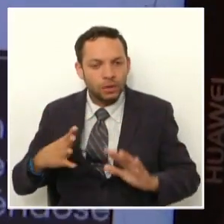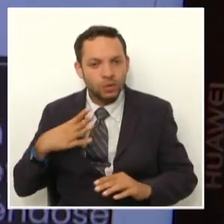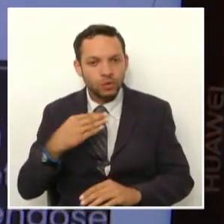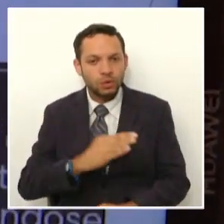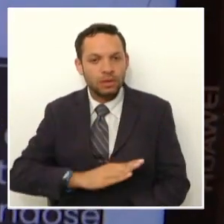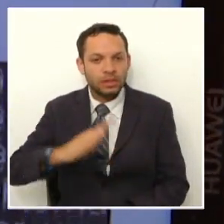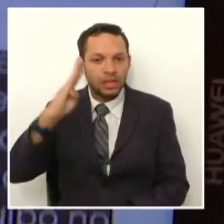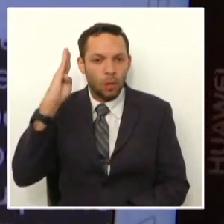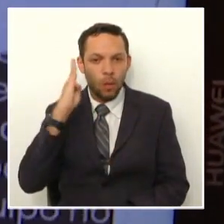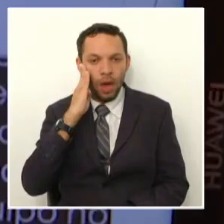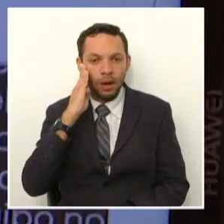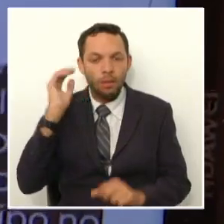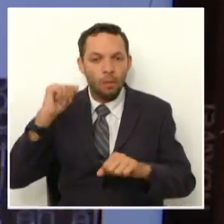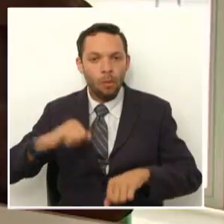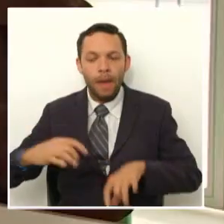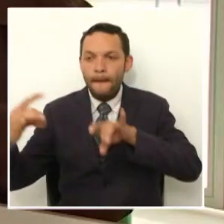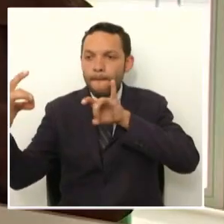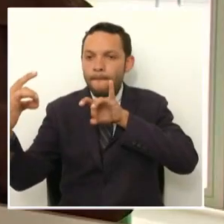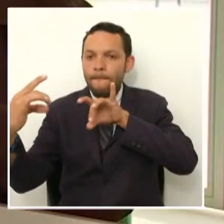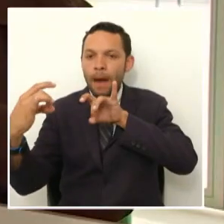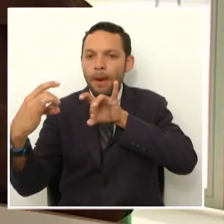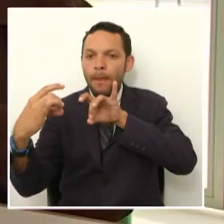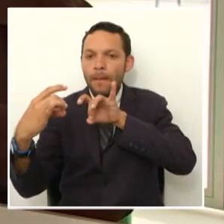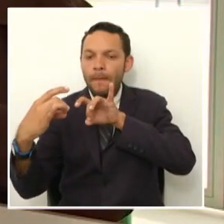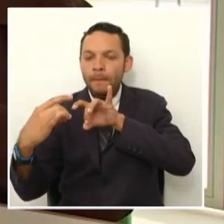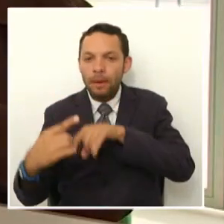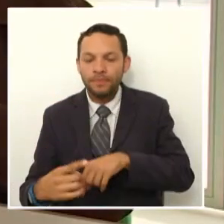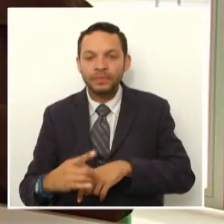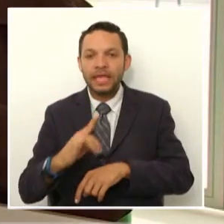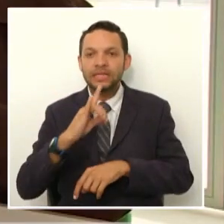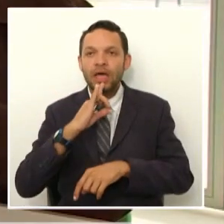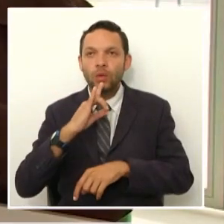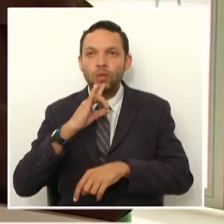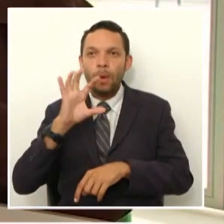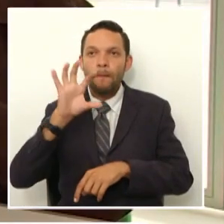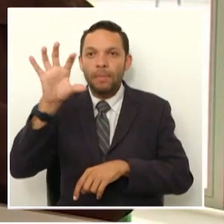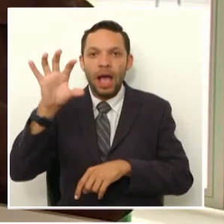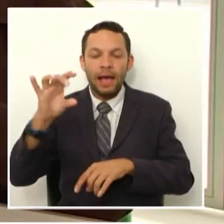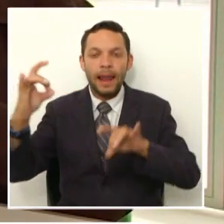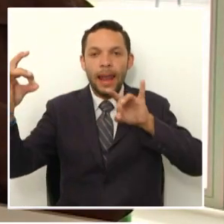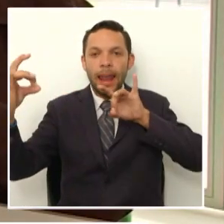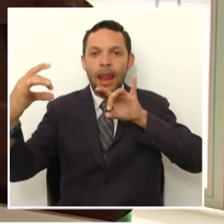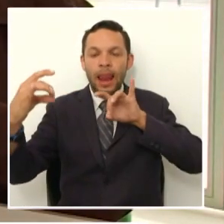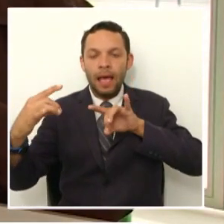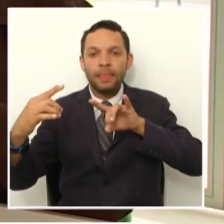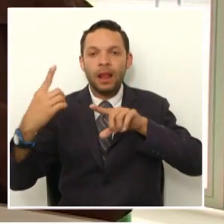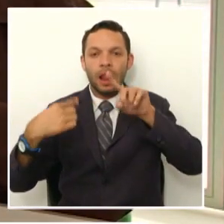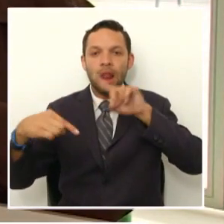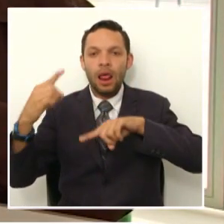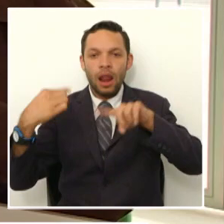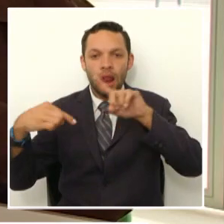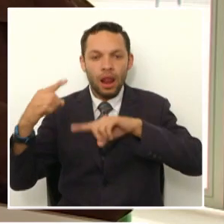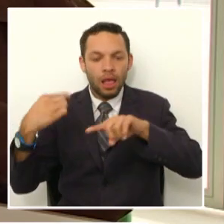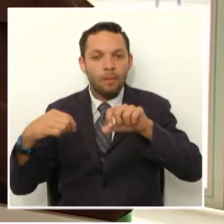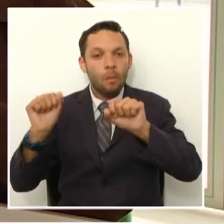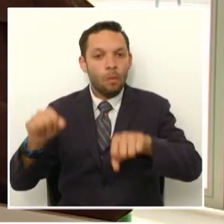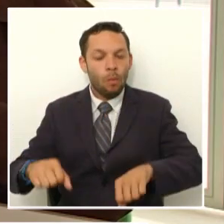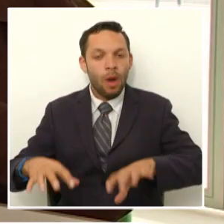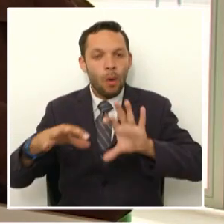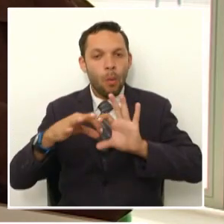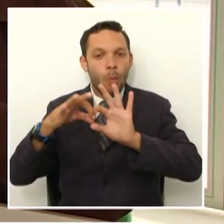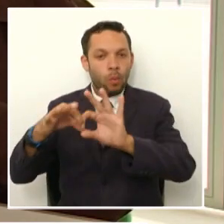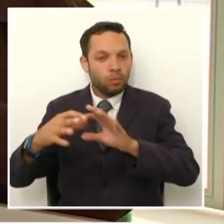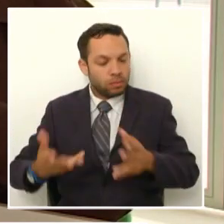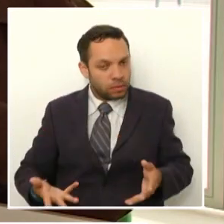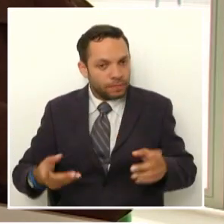ver y saludar a mi papá Bernardo y yo en Estados Unidos y vernos en una cámara en directo? Y así como evolucionó la